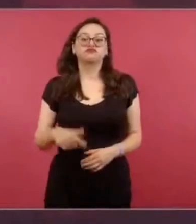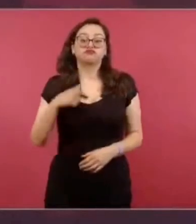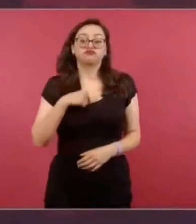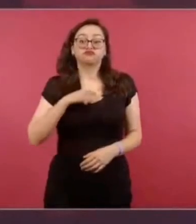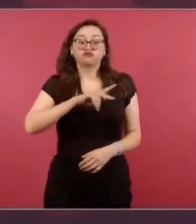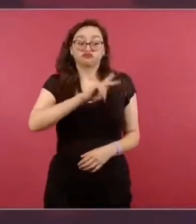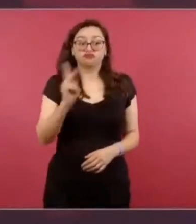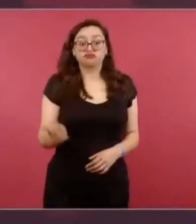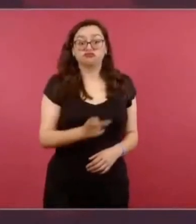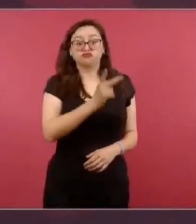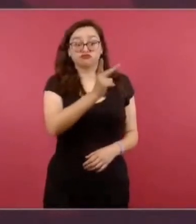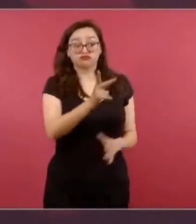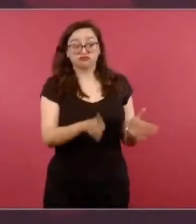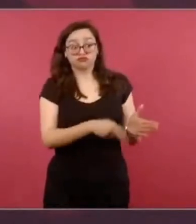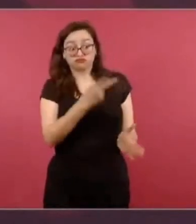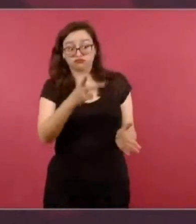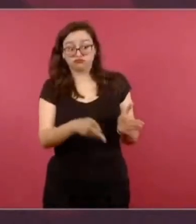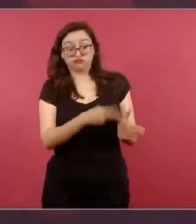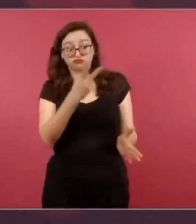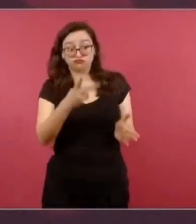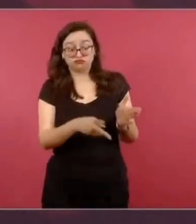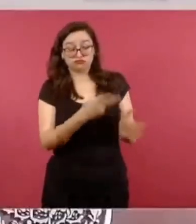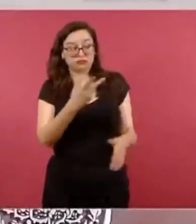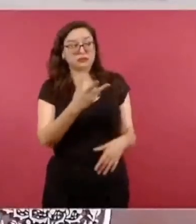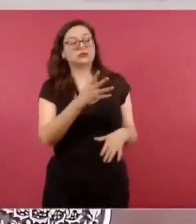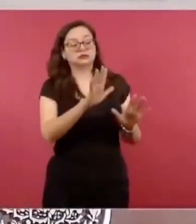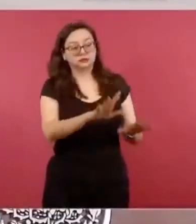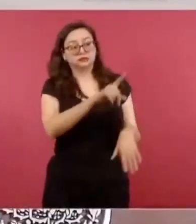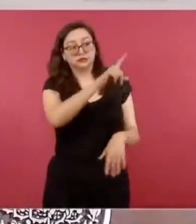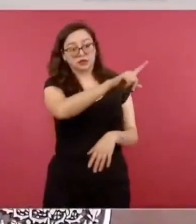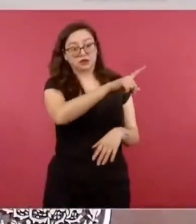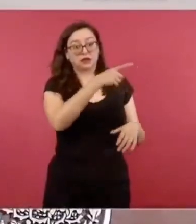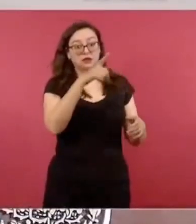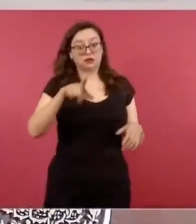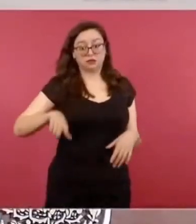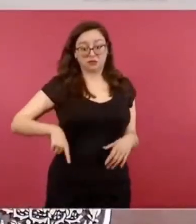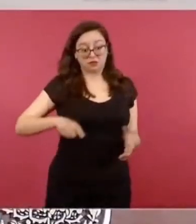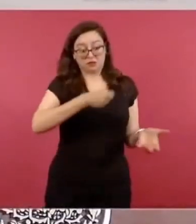deciden suspenderle el apoyo.